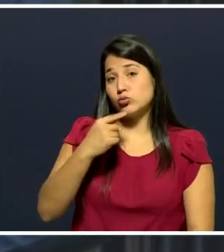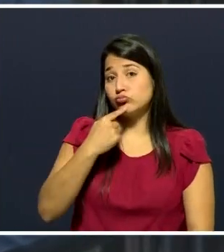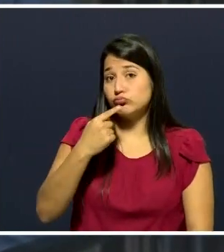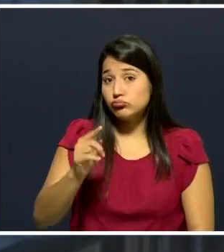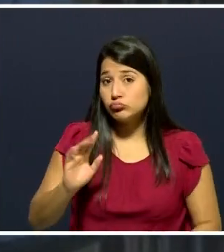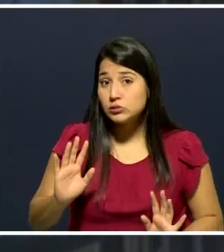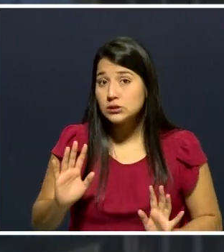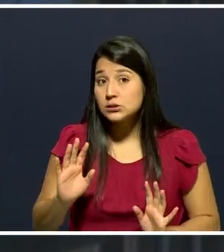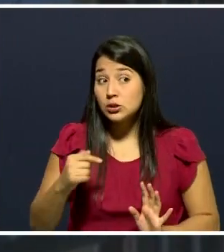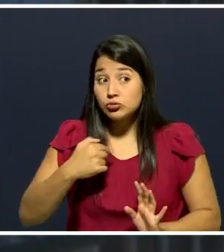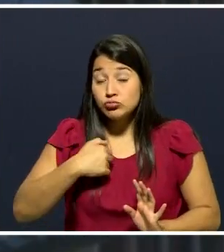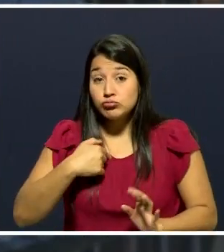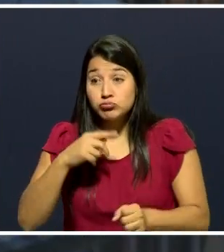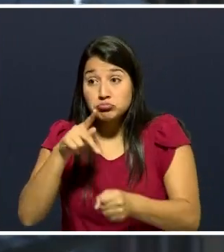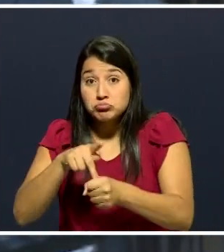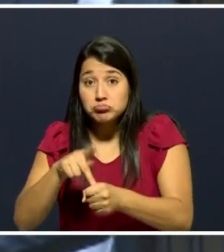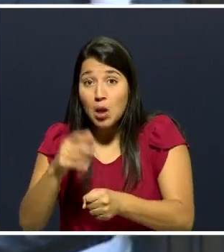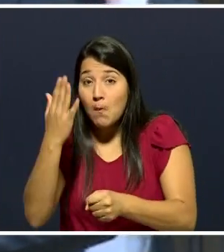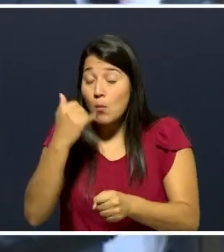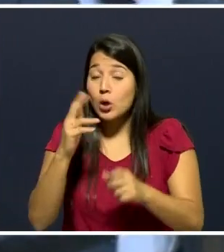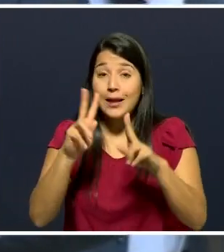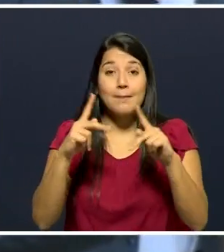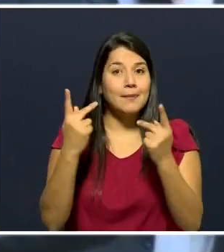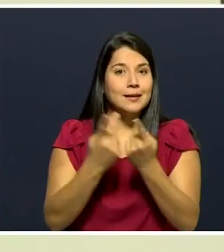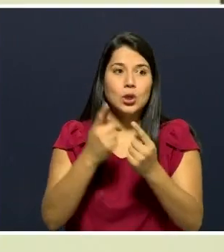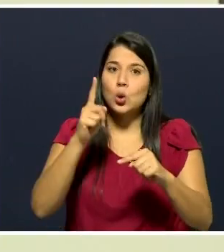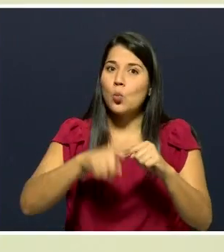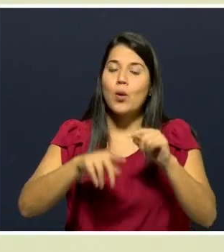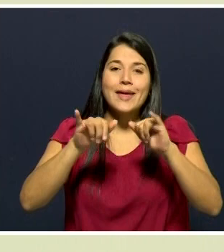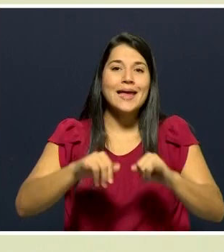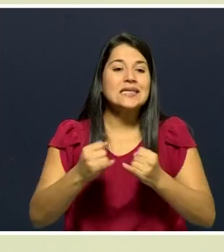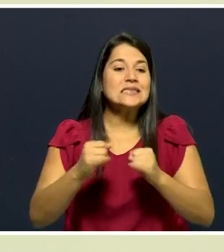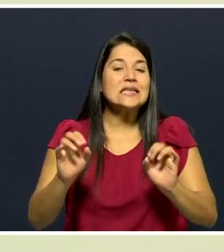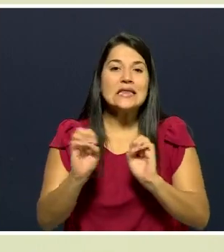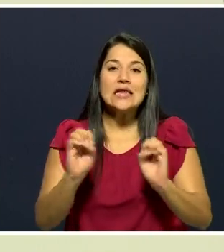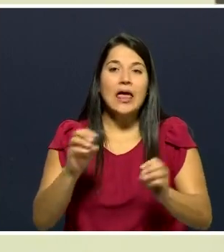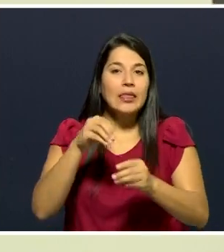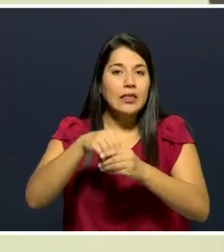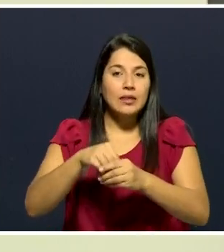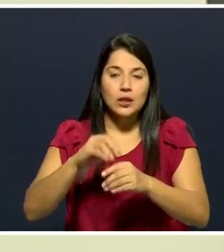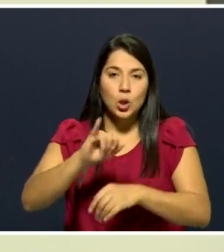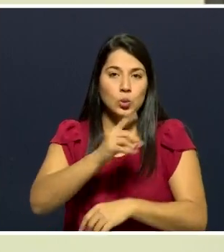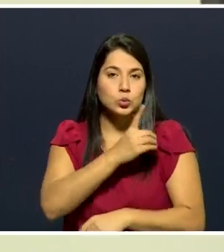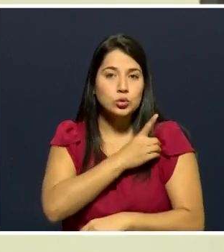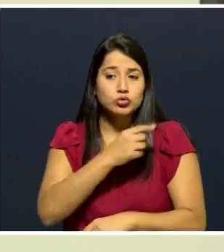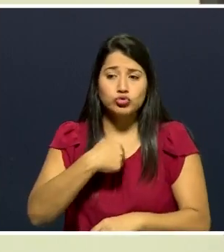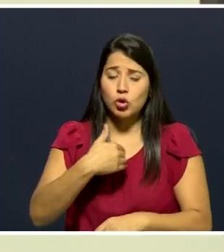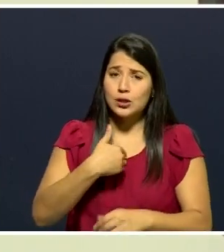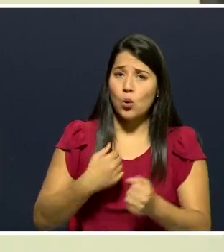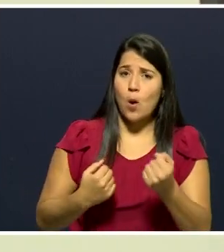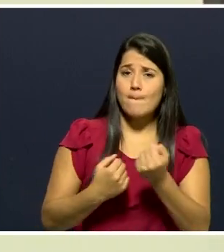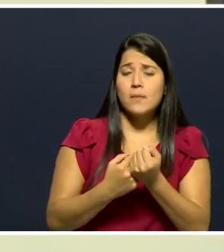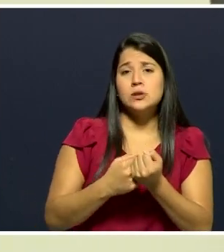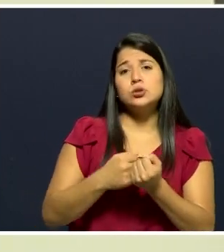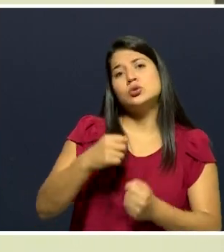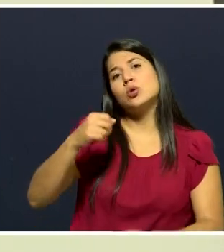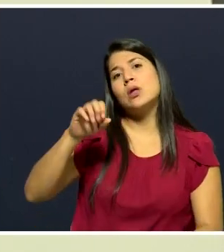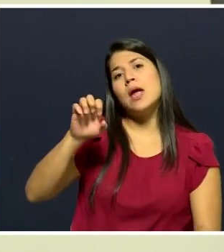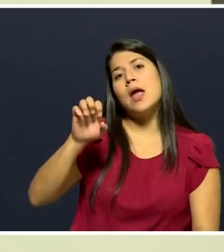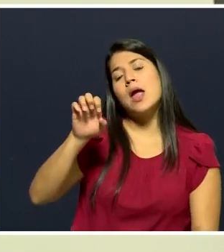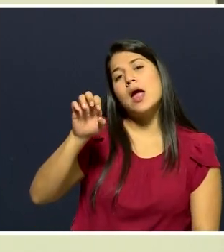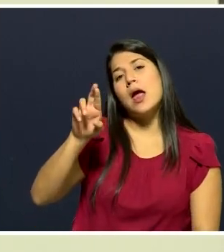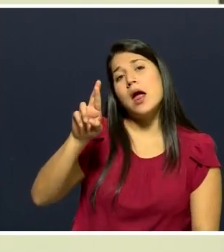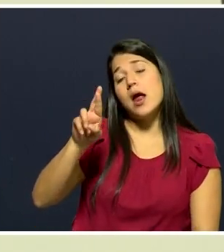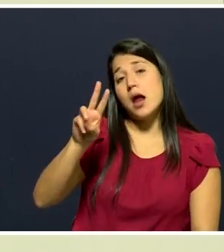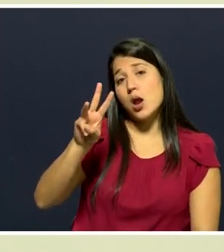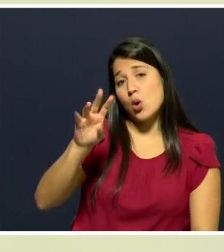se puede quedar un año más fuera del directorio legislativo. Tengo el apoyo de don Erwin, tengo el apoyo de Oscar y